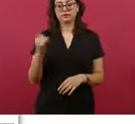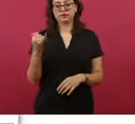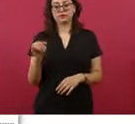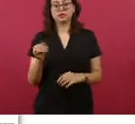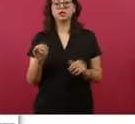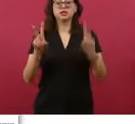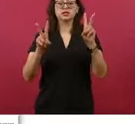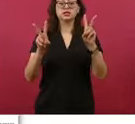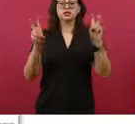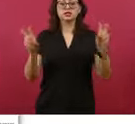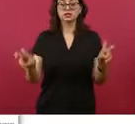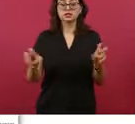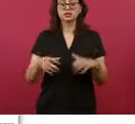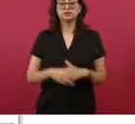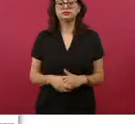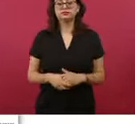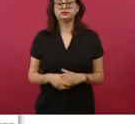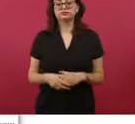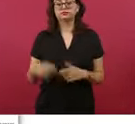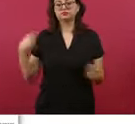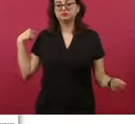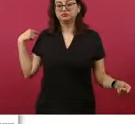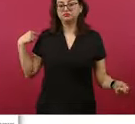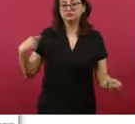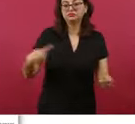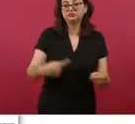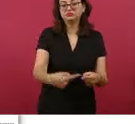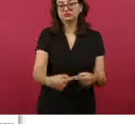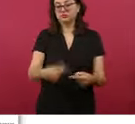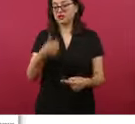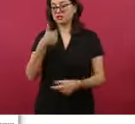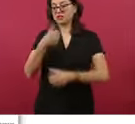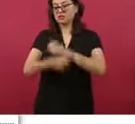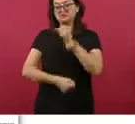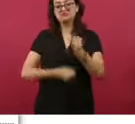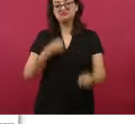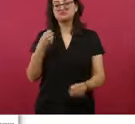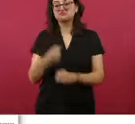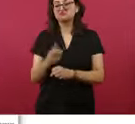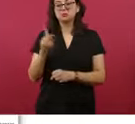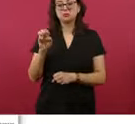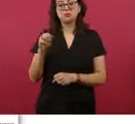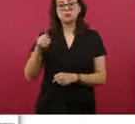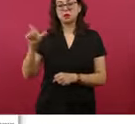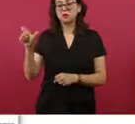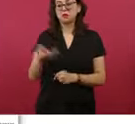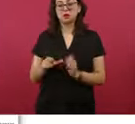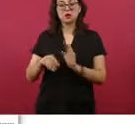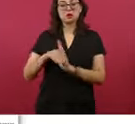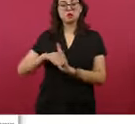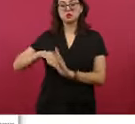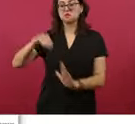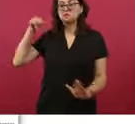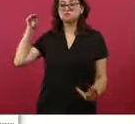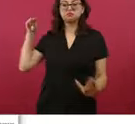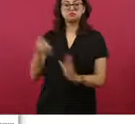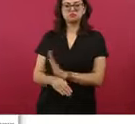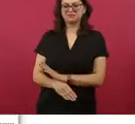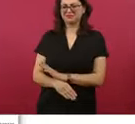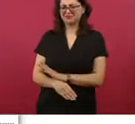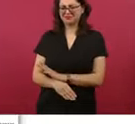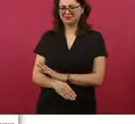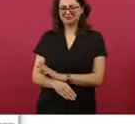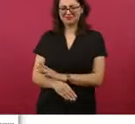titulada «Consideran sexenio perdido para Pemex en actual gobierno». Sin rigor periodístico,